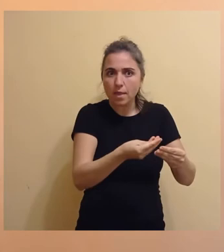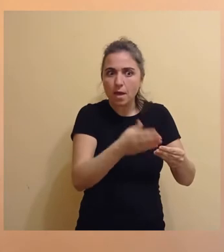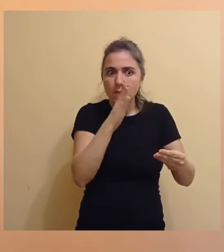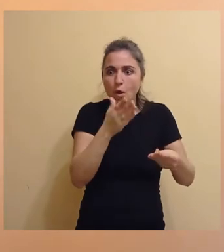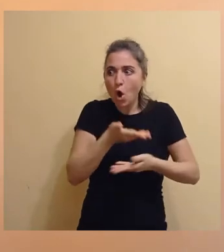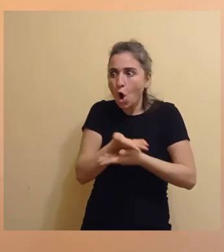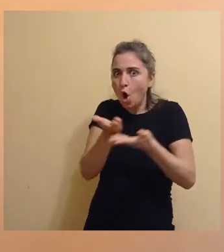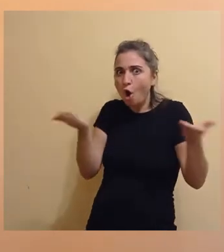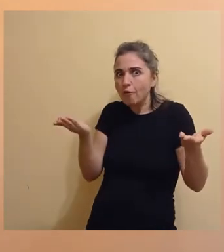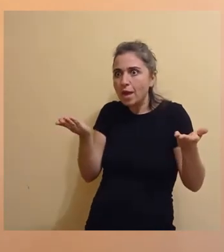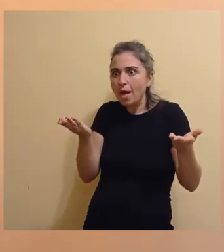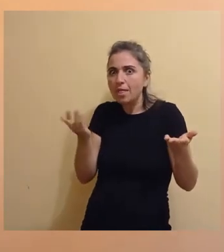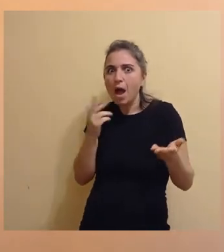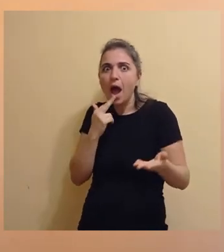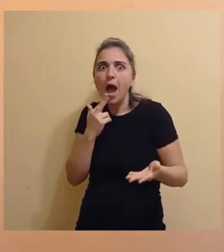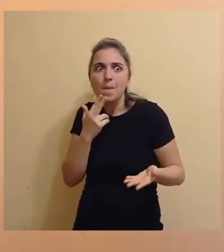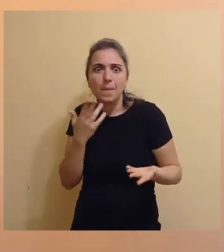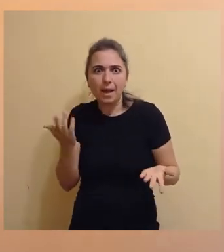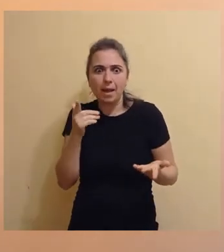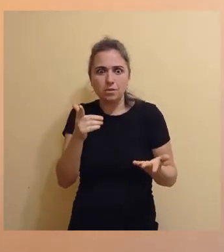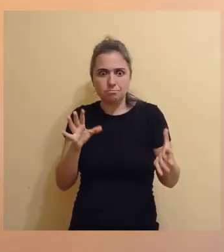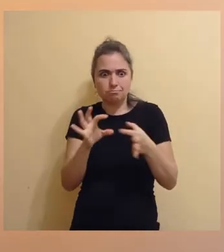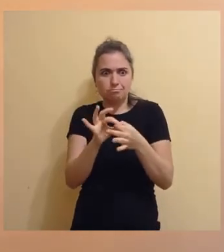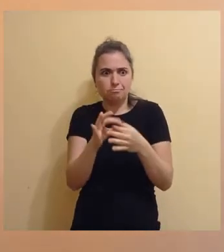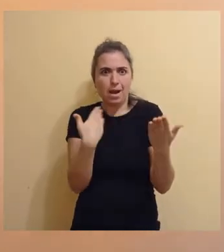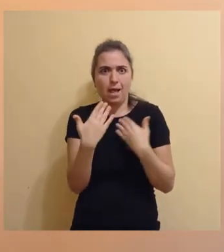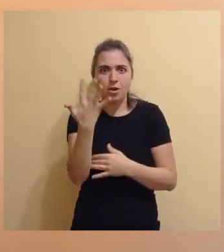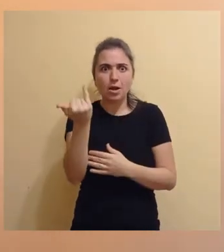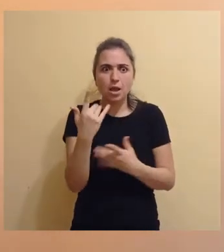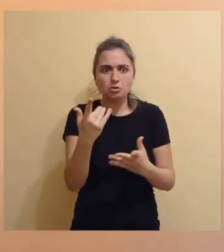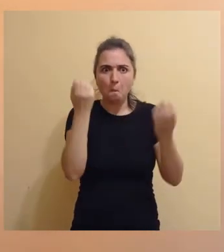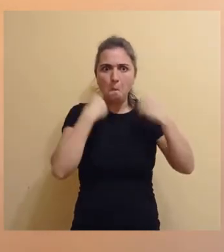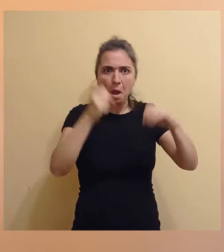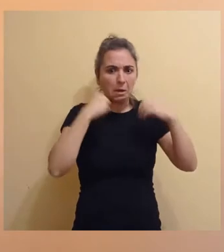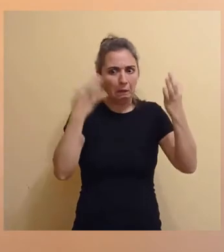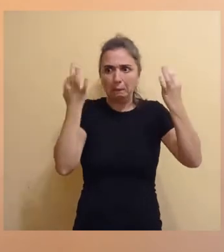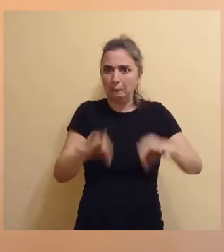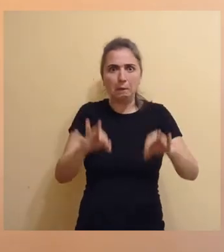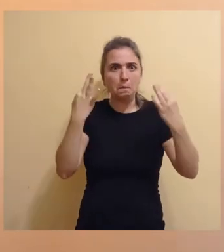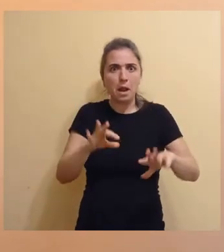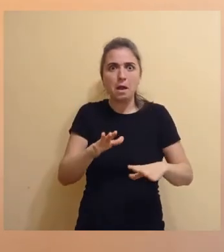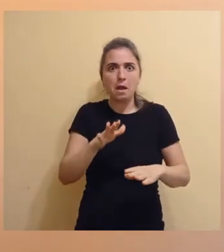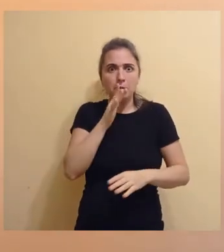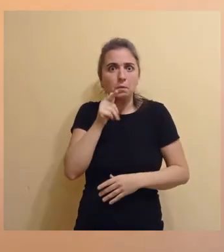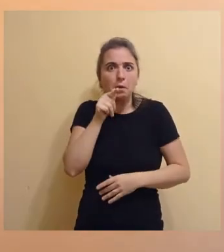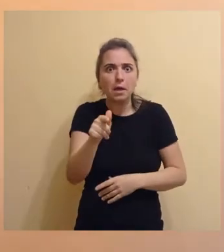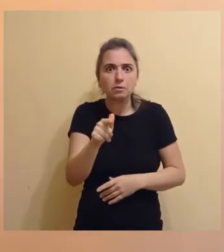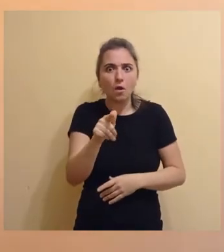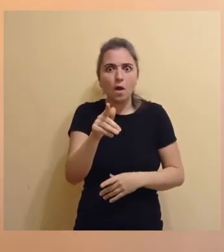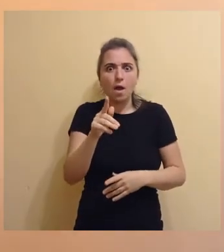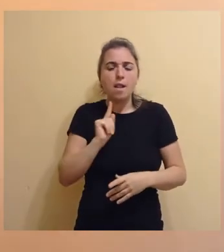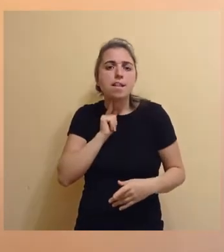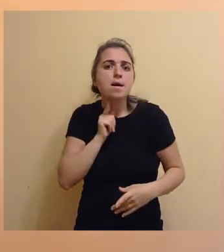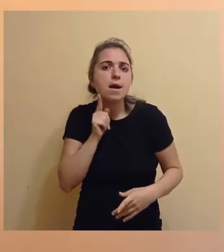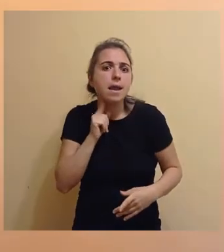el ojo en esa persona que lo ha hecho confiando en su pareja, en este lazo de unión que tienen dentro de una práctica